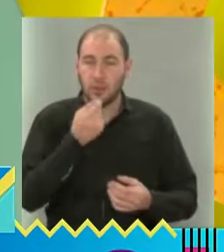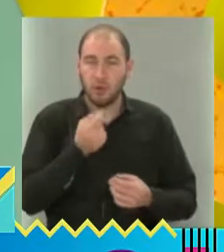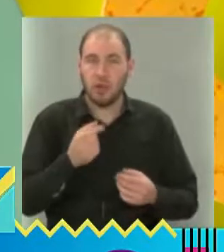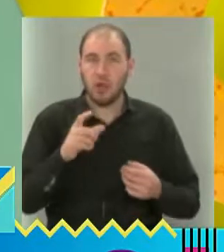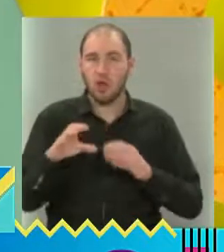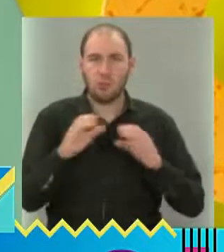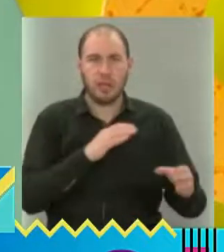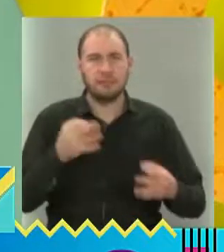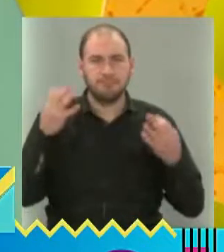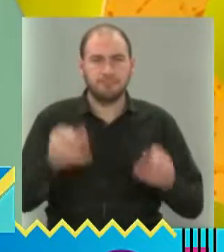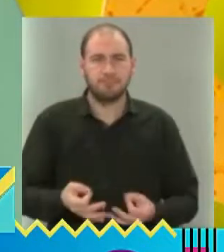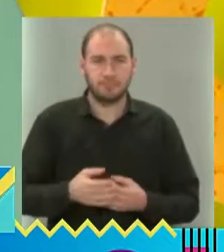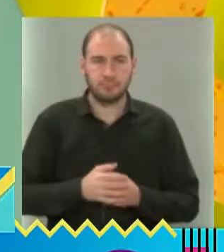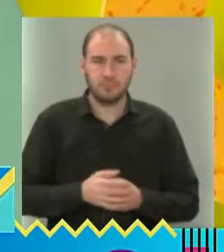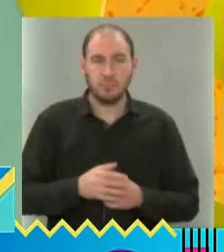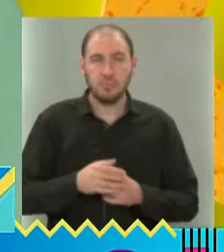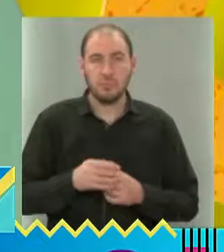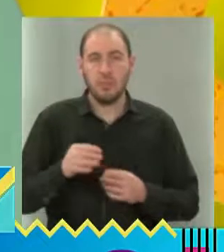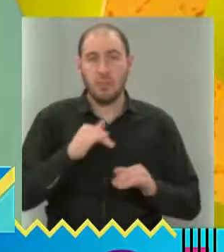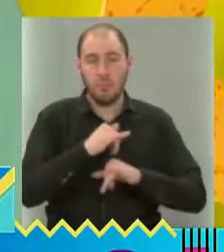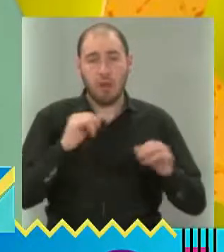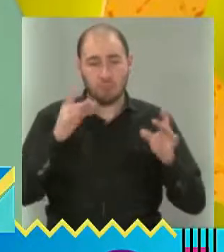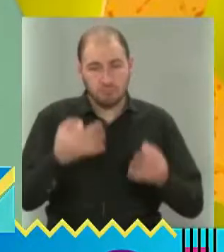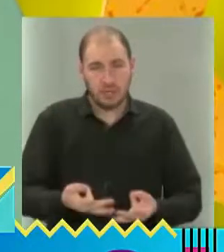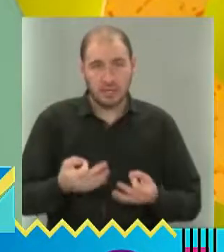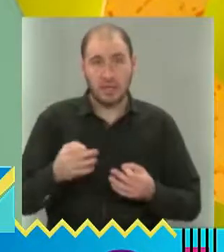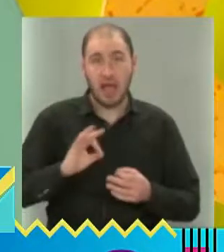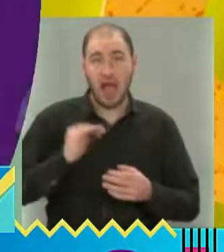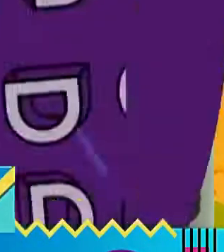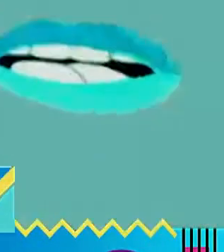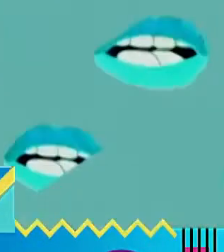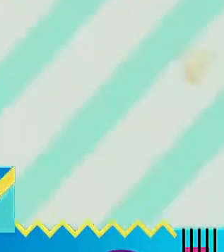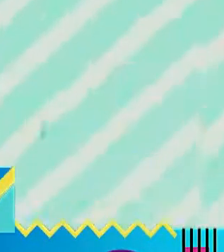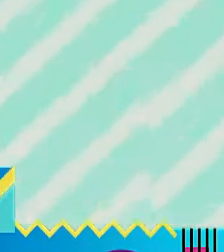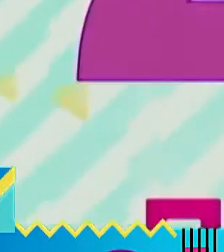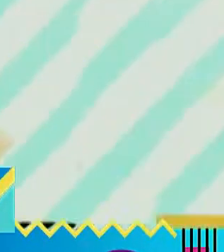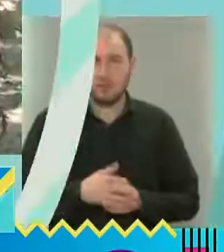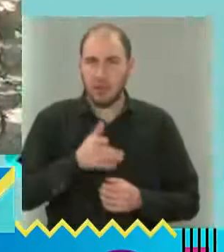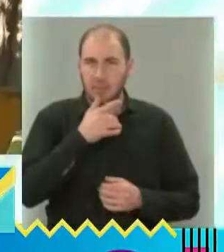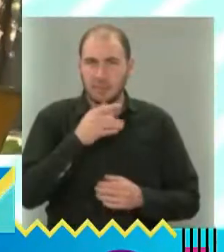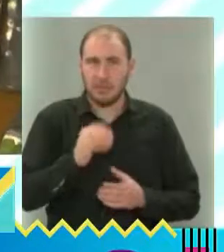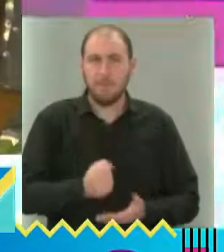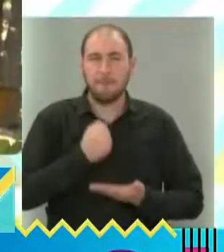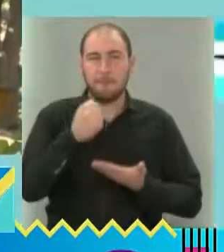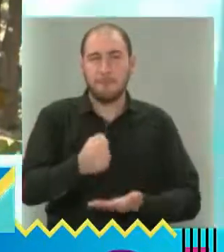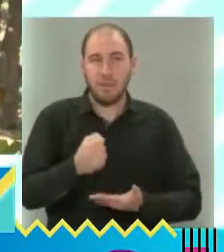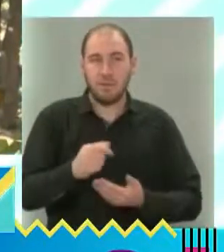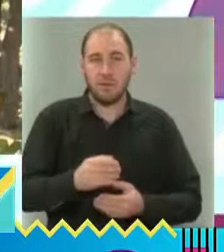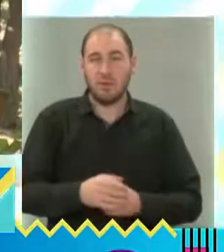hecha la comunicación, si estaban bien elegidas las propagandas, y resulta que este último año gana, si no me equivoco, un premio Martín Fierro